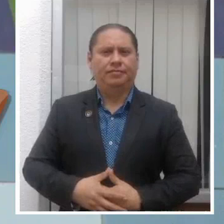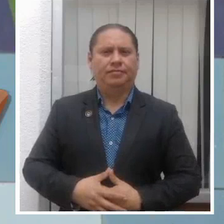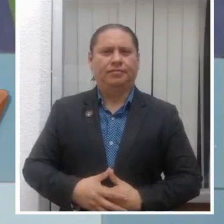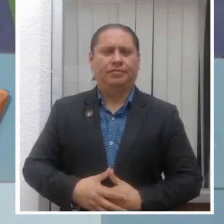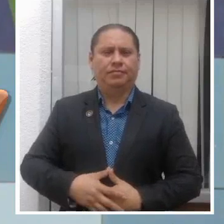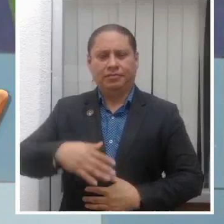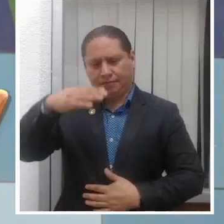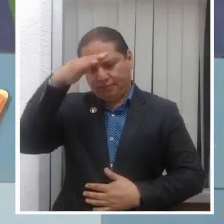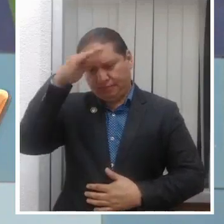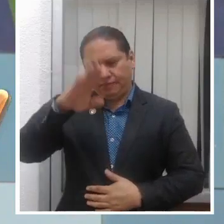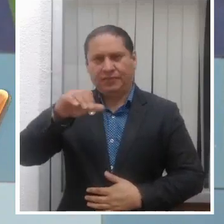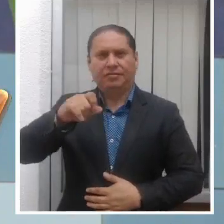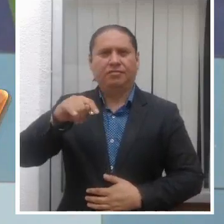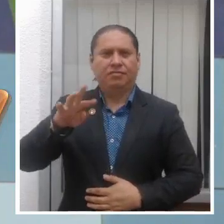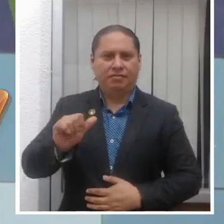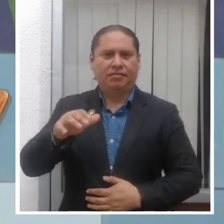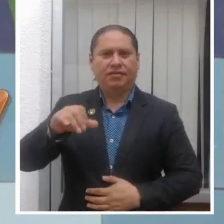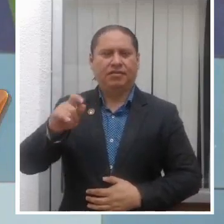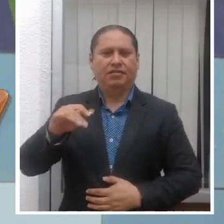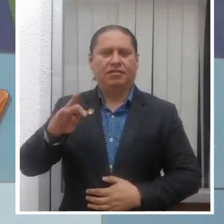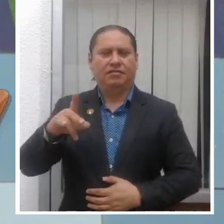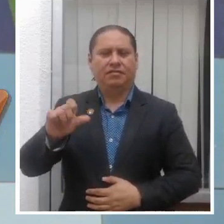La señora Miriam Laughlin